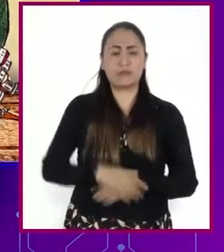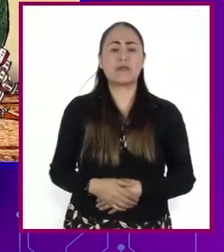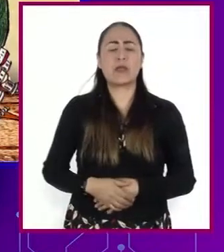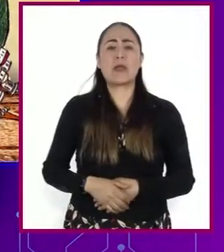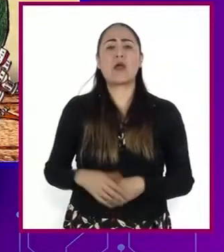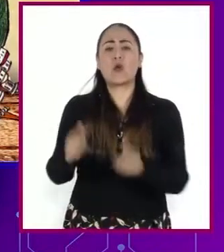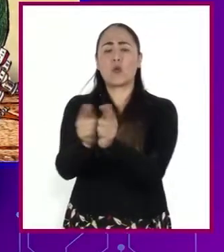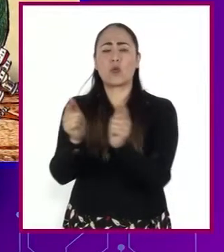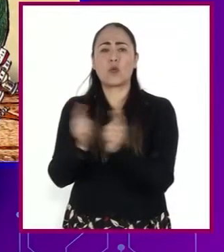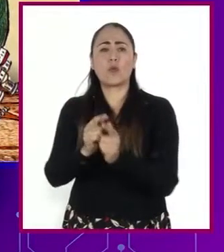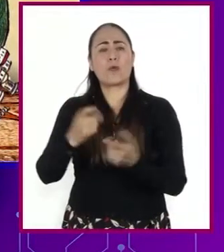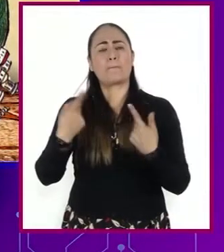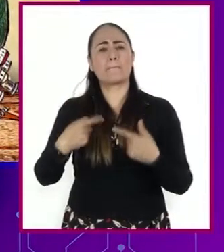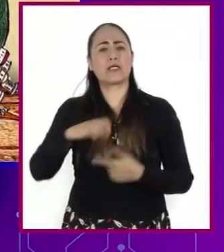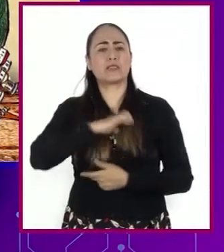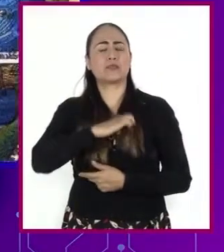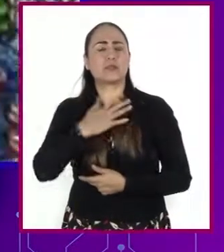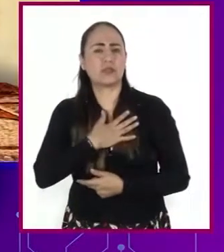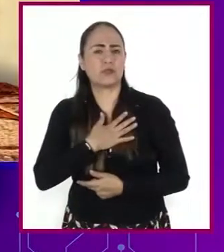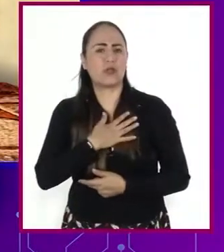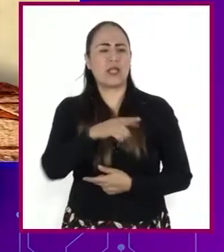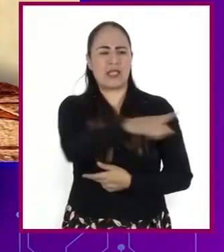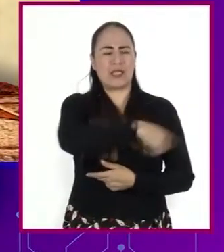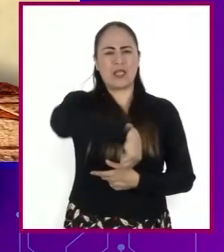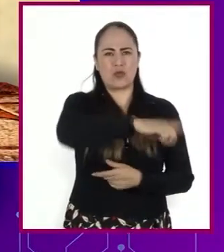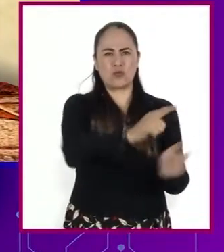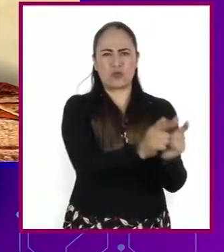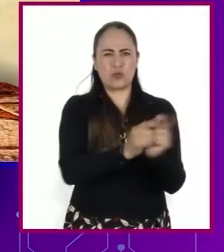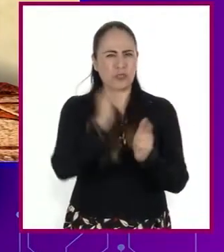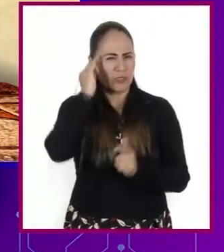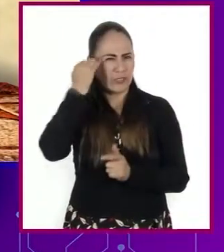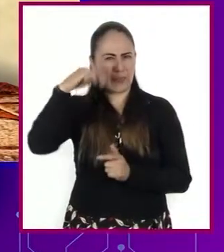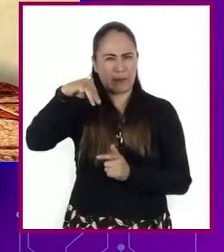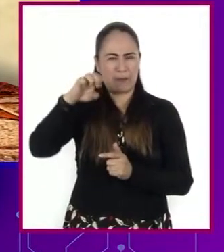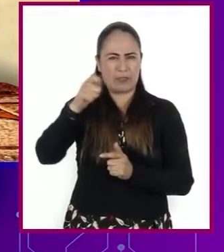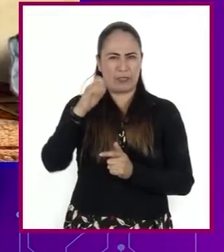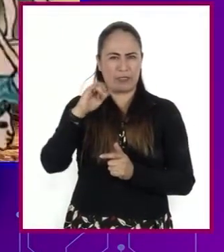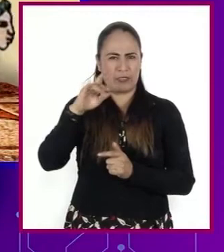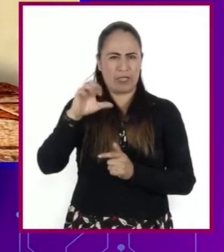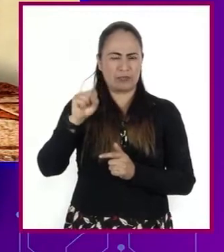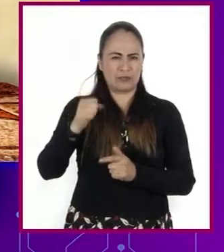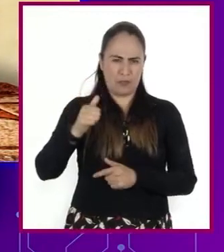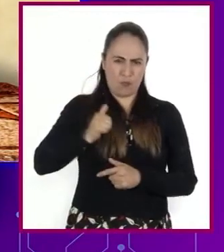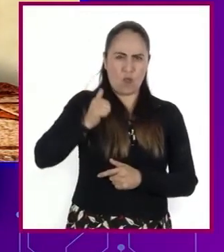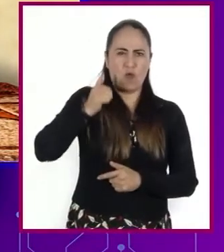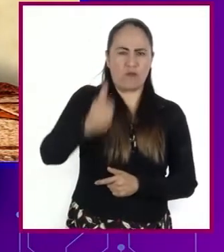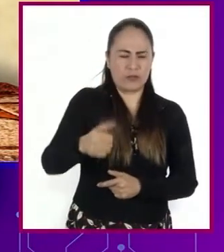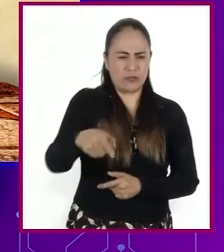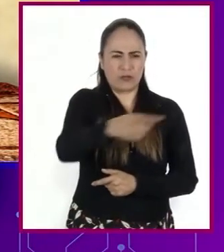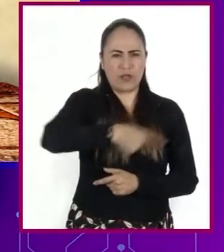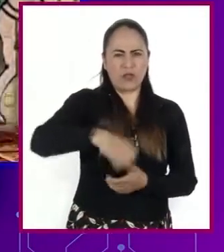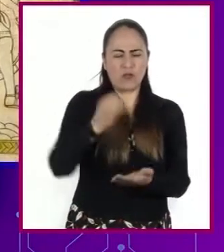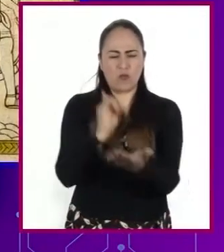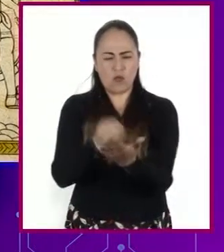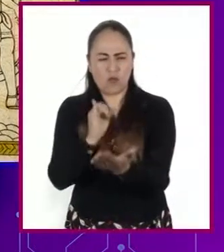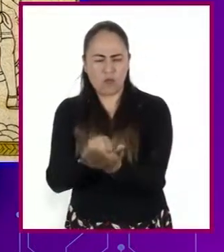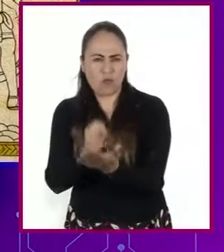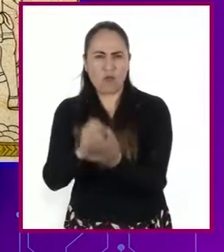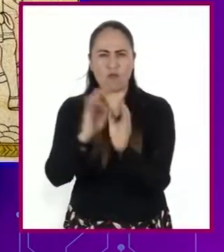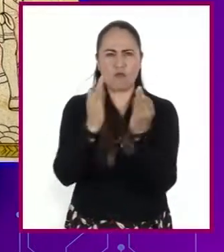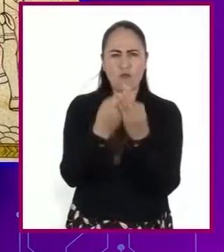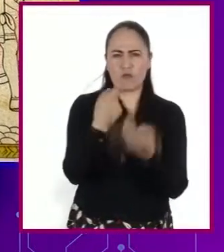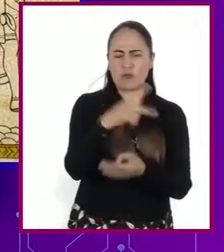del siglo XIX. Existieron causas económicas y religiosas que motivaron la expansión española. Las causas